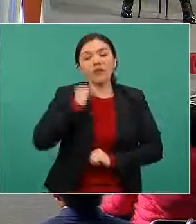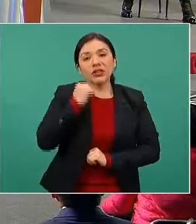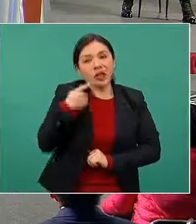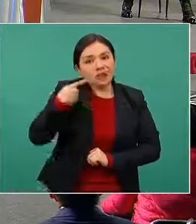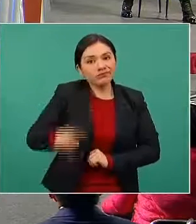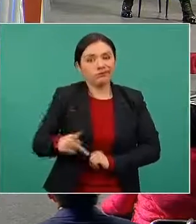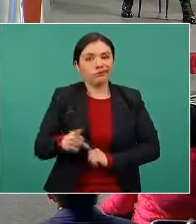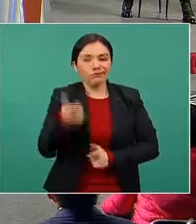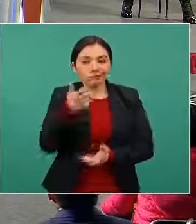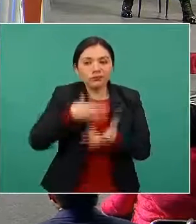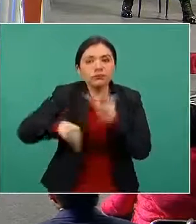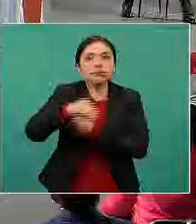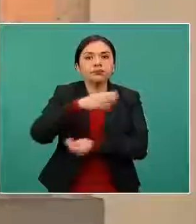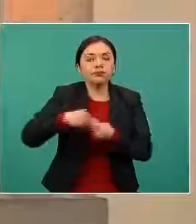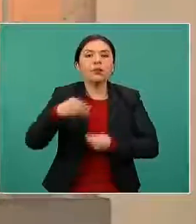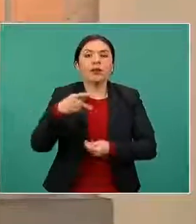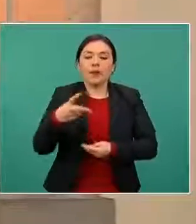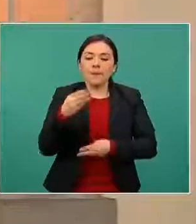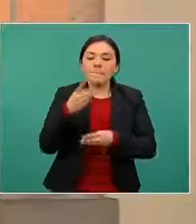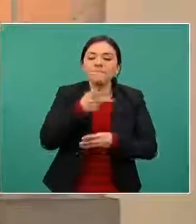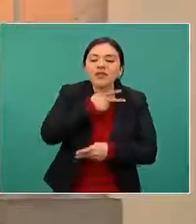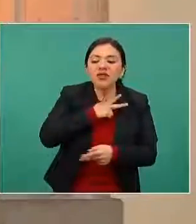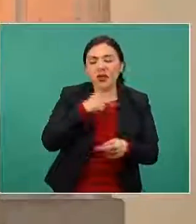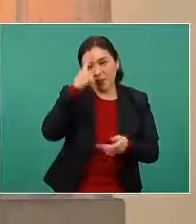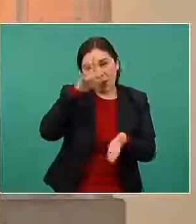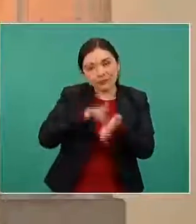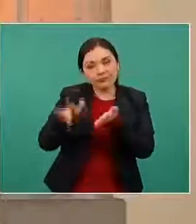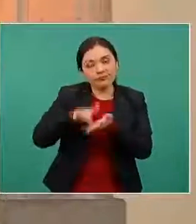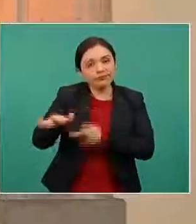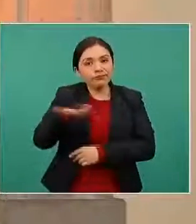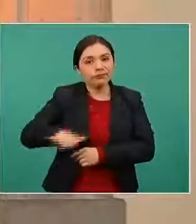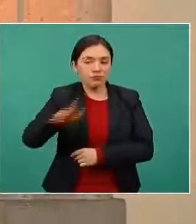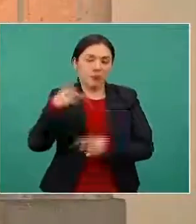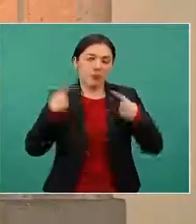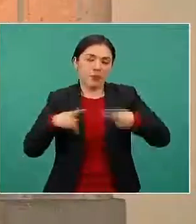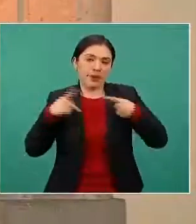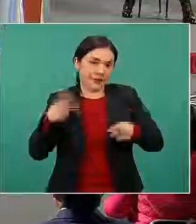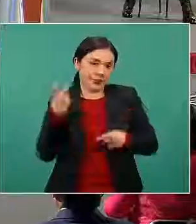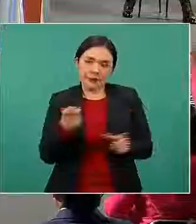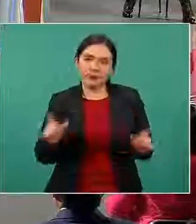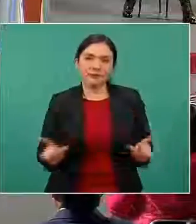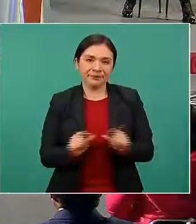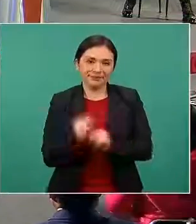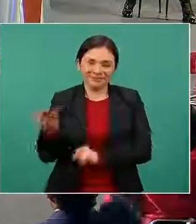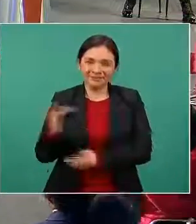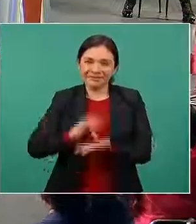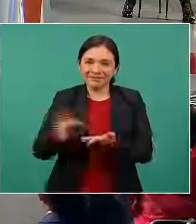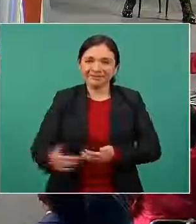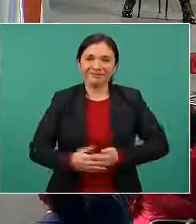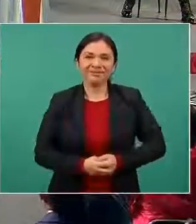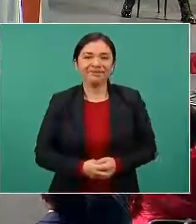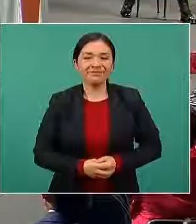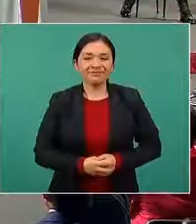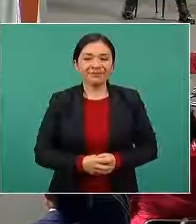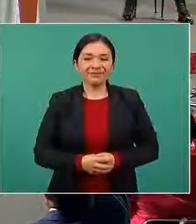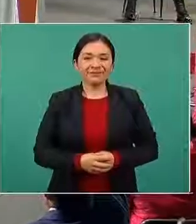recursos en beneficio del pueblo. Es cuanto, señor presidente. Muchas gracias.